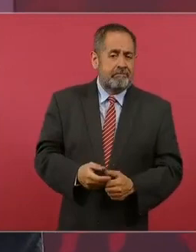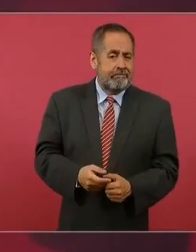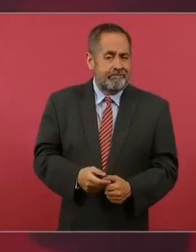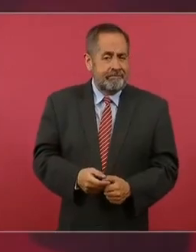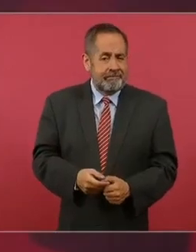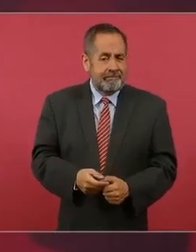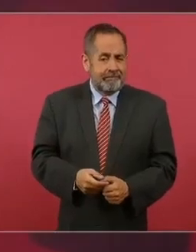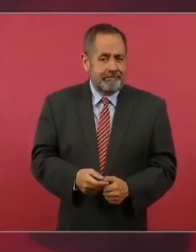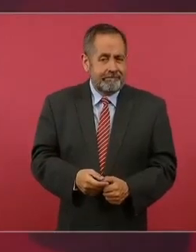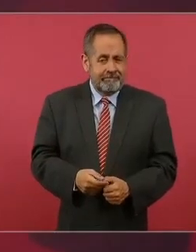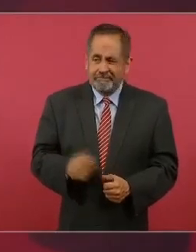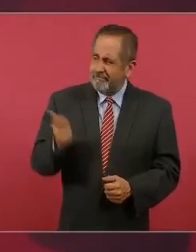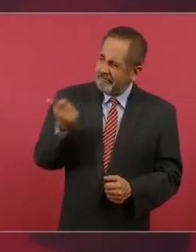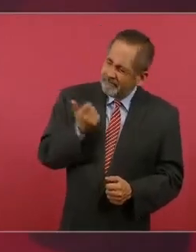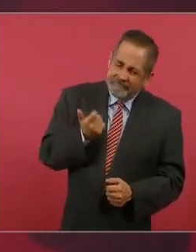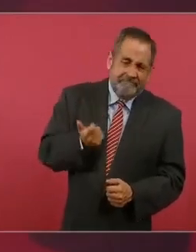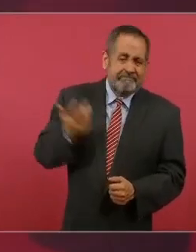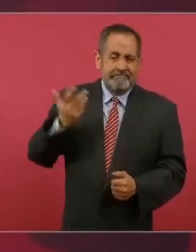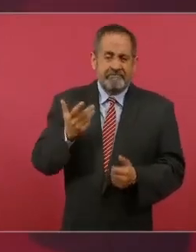Y